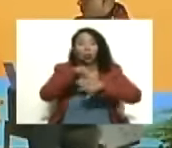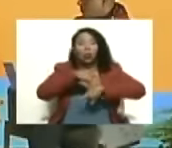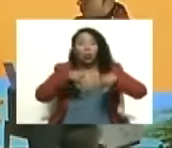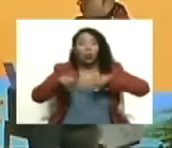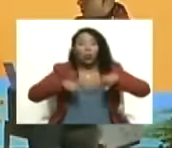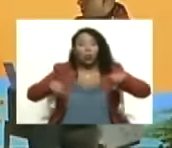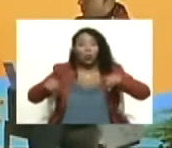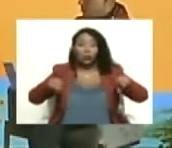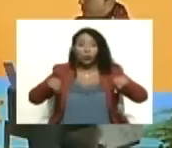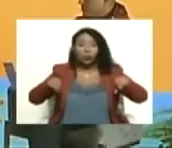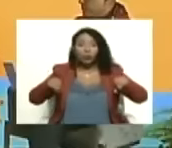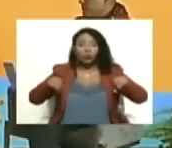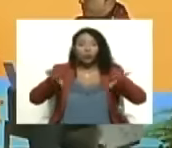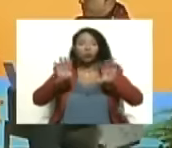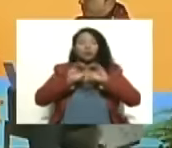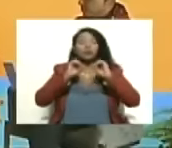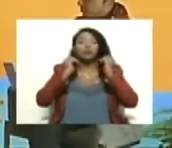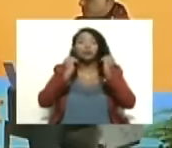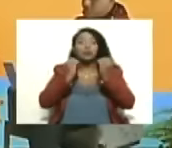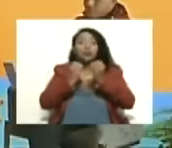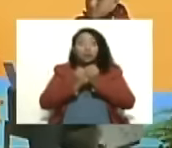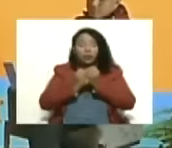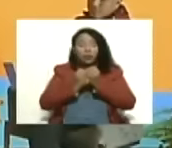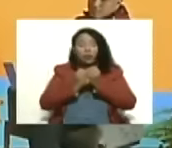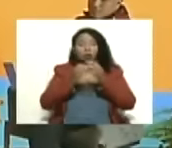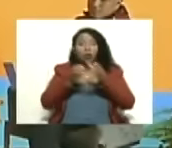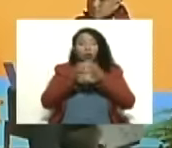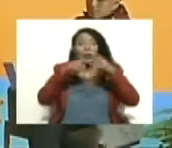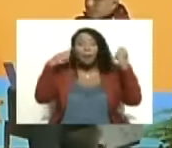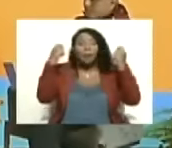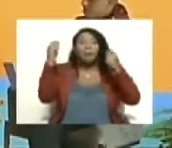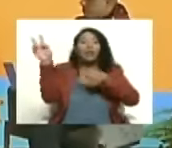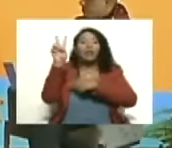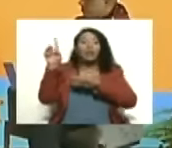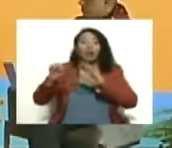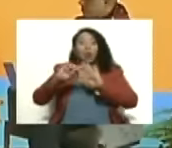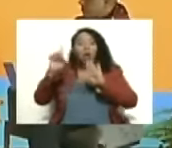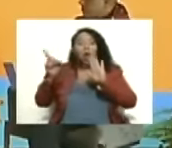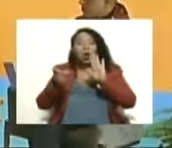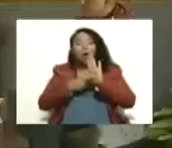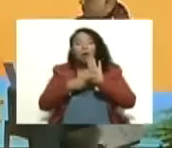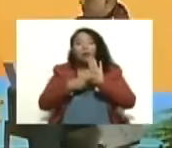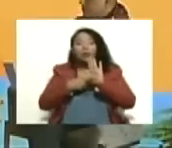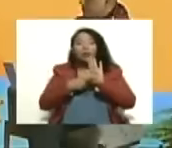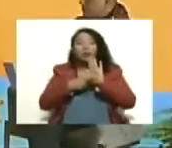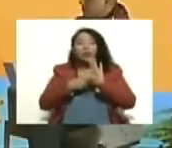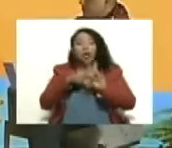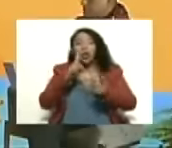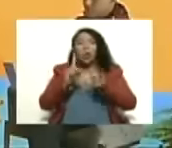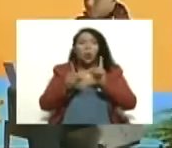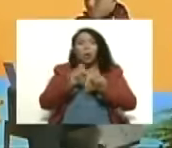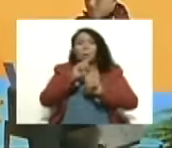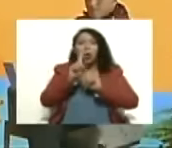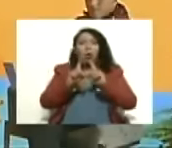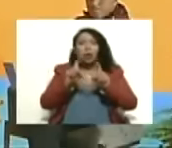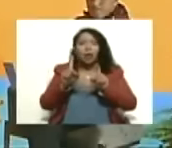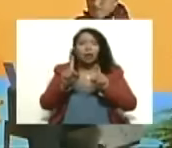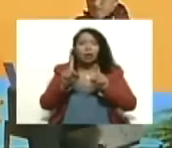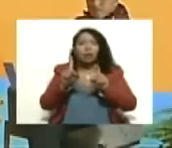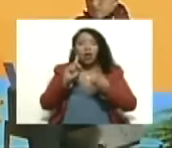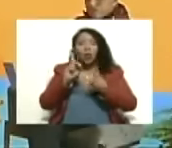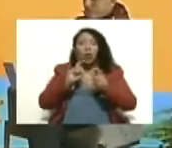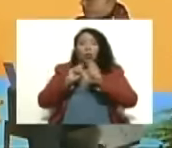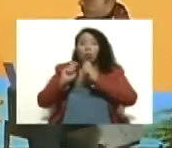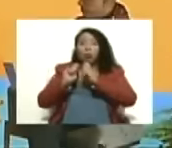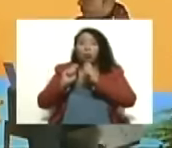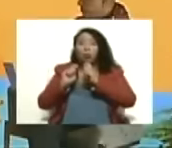de organización del Comando de campaña Venezuela toda vamos a responder algunas preguntas que hubiera lugar con los periodistas por